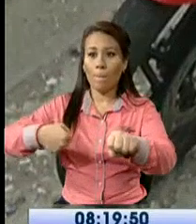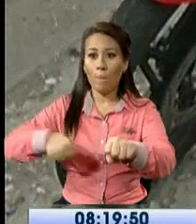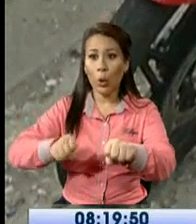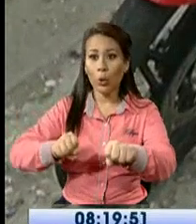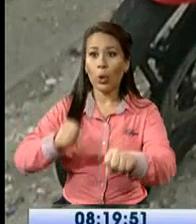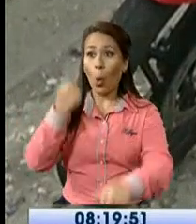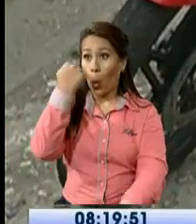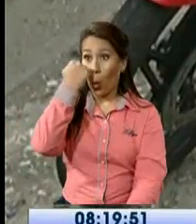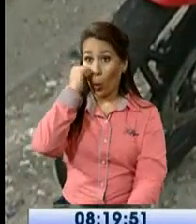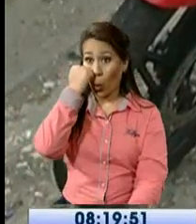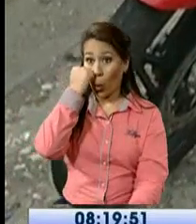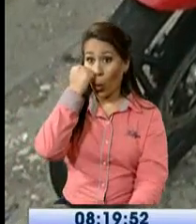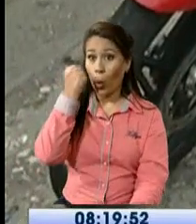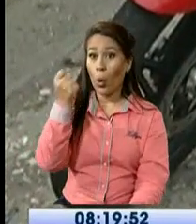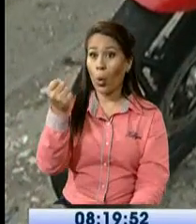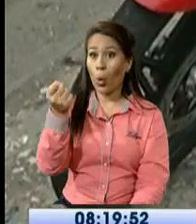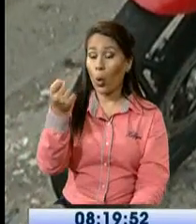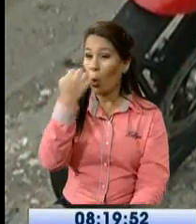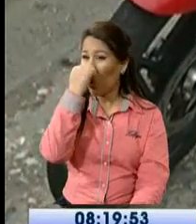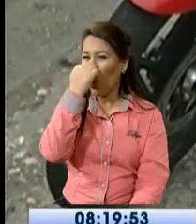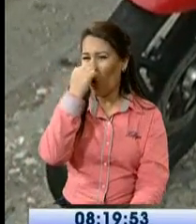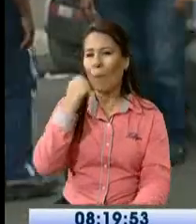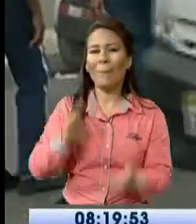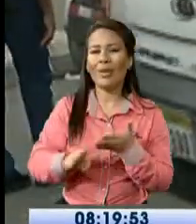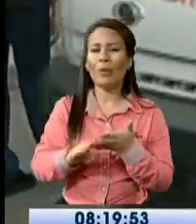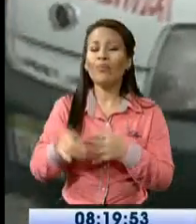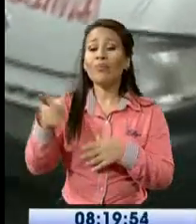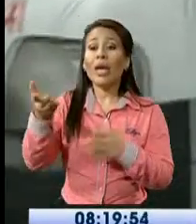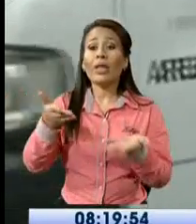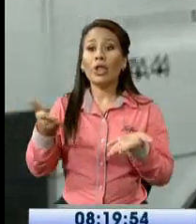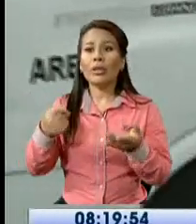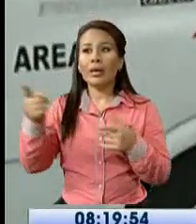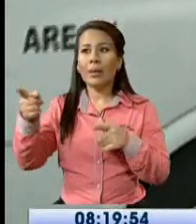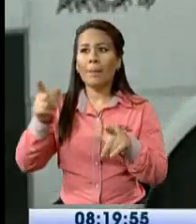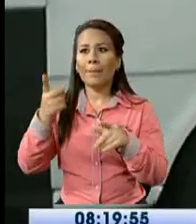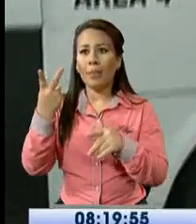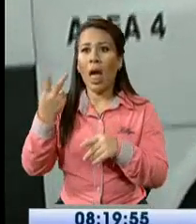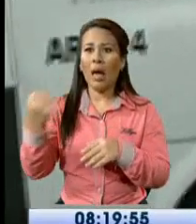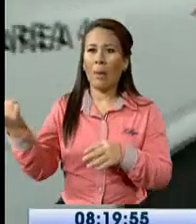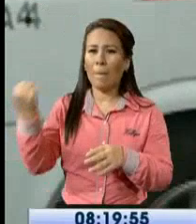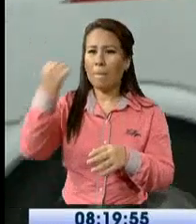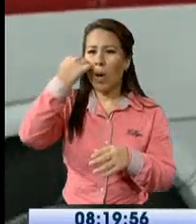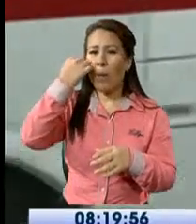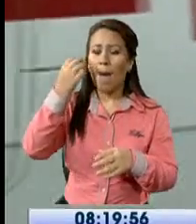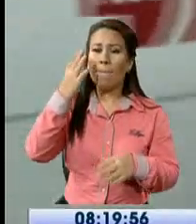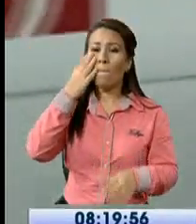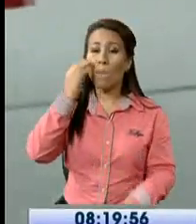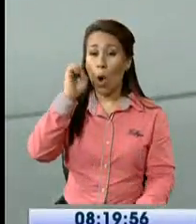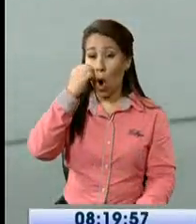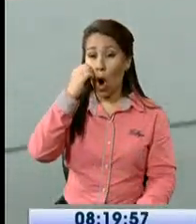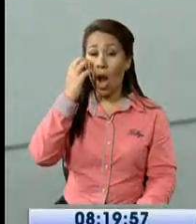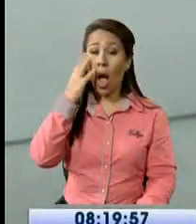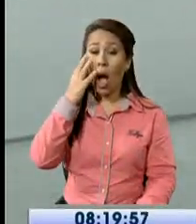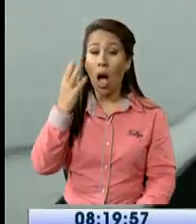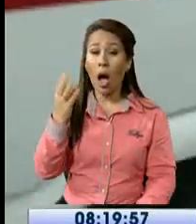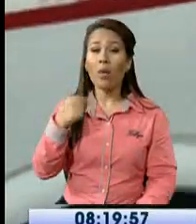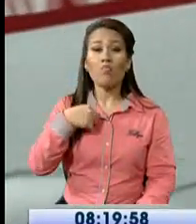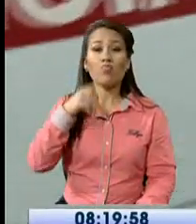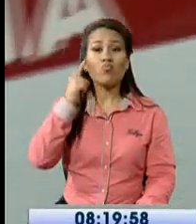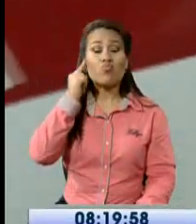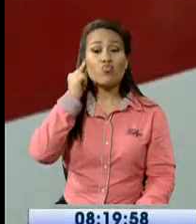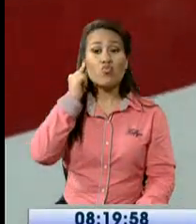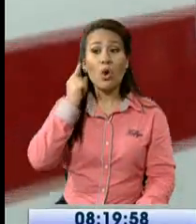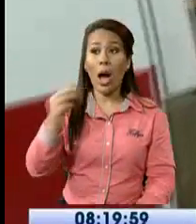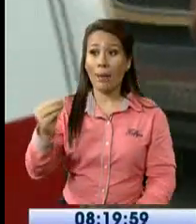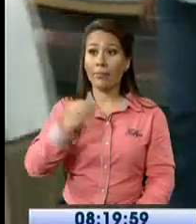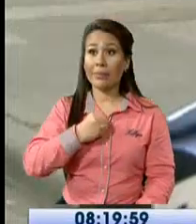la 29 y la P, de la que la acompañante resultó golpeada contra el pavimento. De acuerdo a la versión de los moradores,